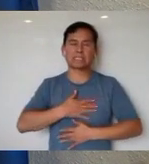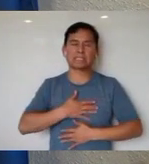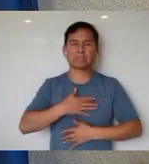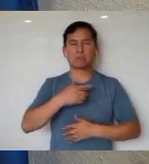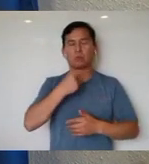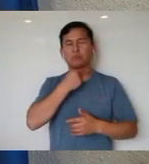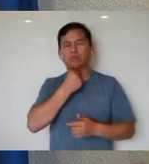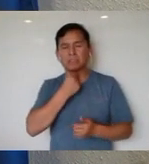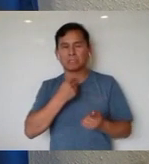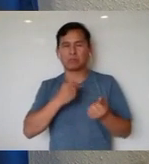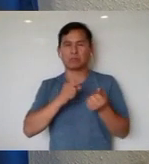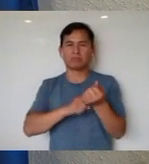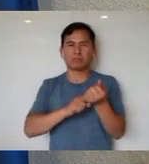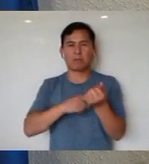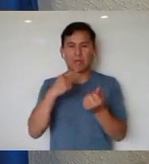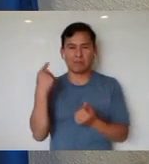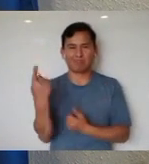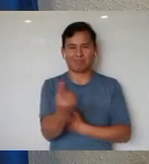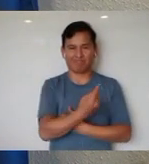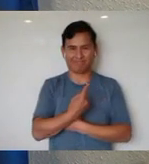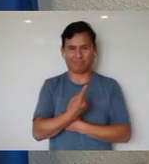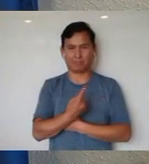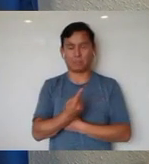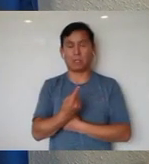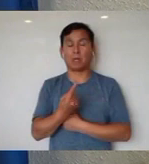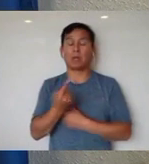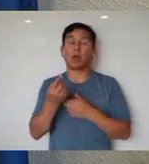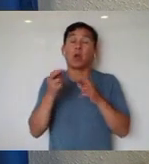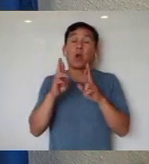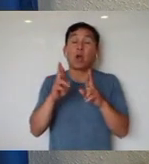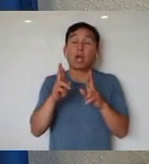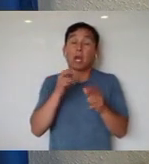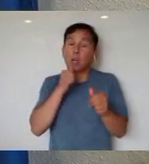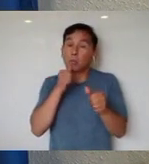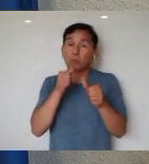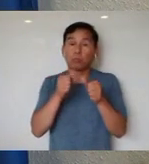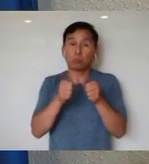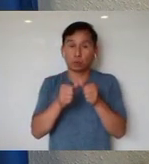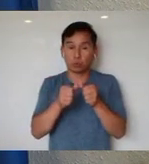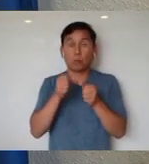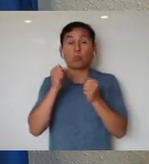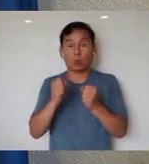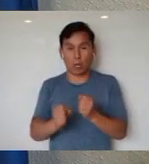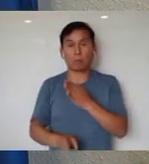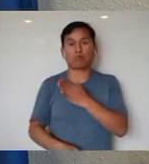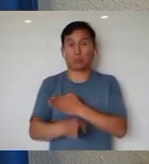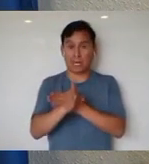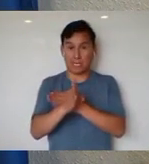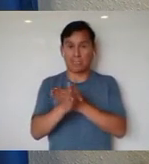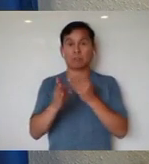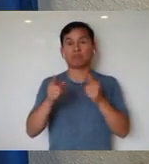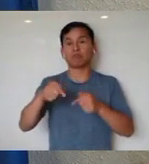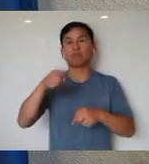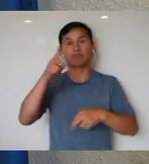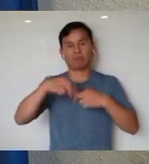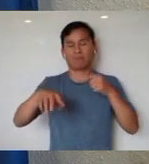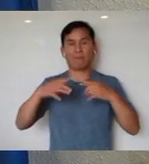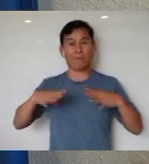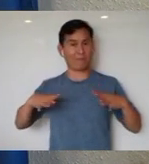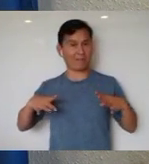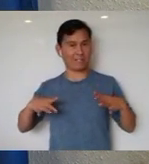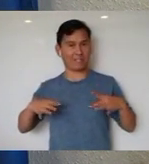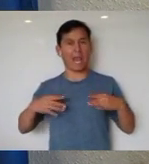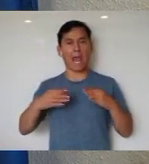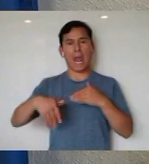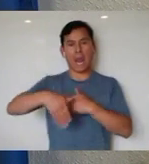rodean. Y que más temprano que tarde podamos tener ese día en que podamos salir dichosos, felices,